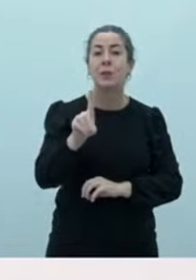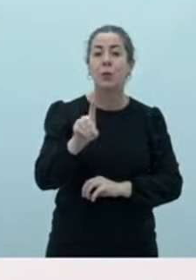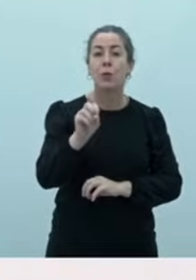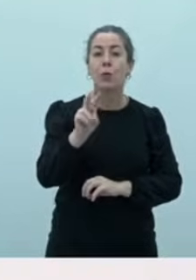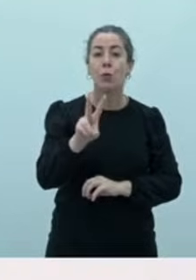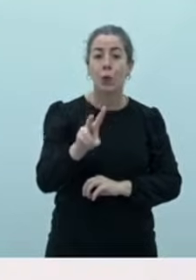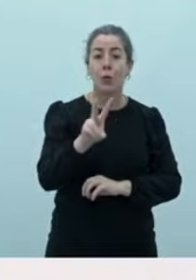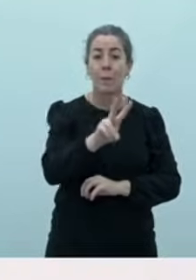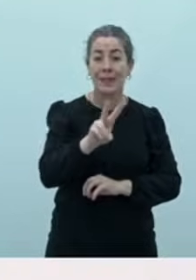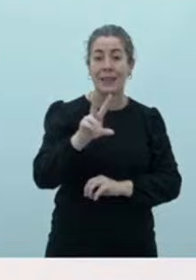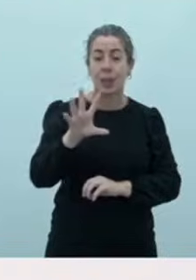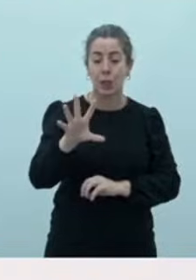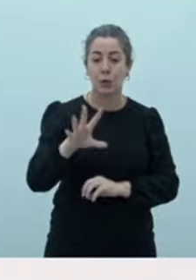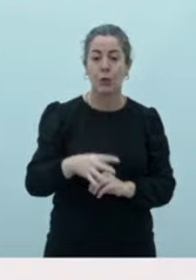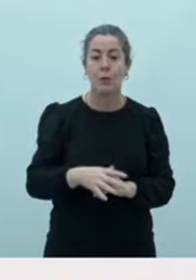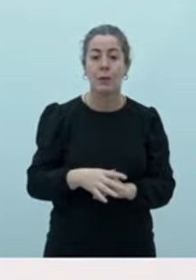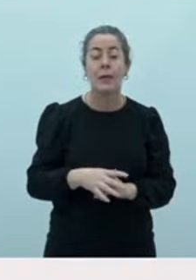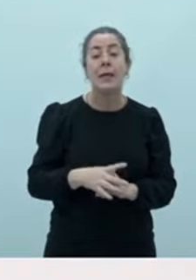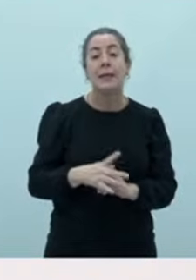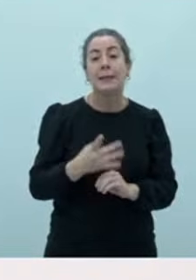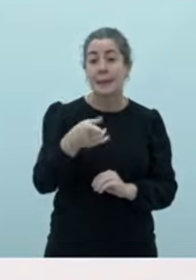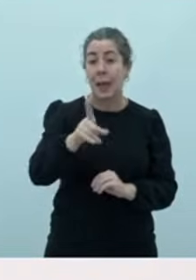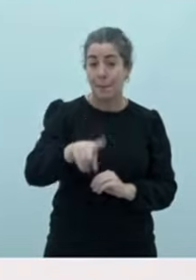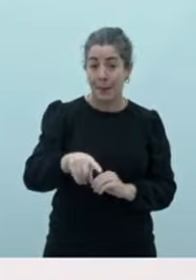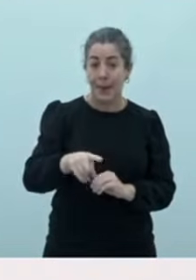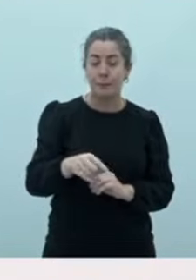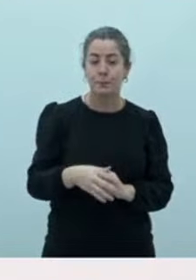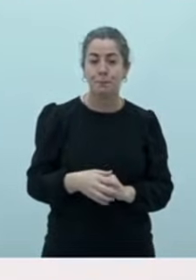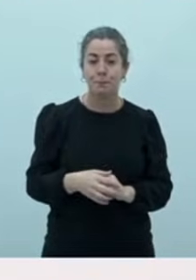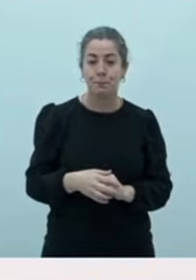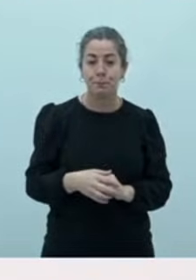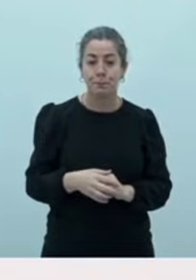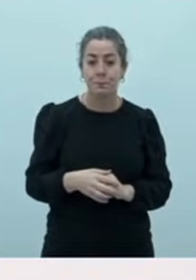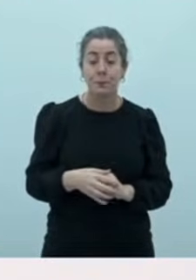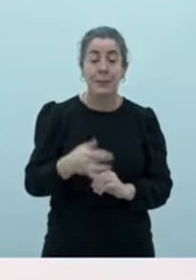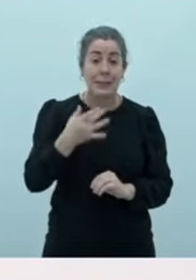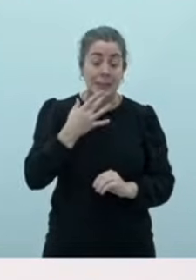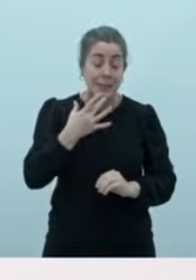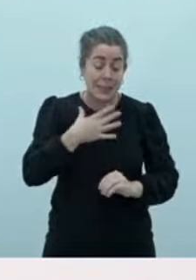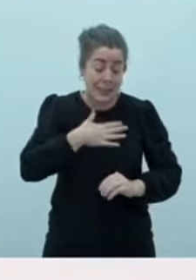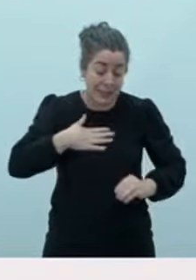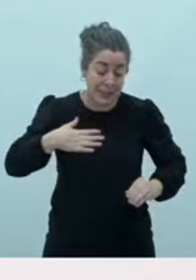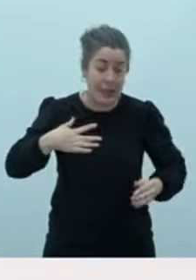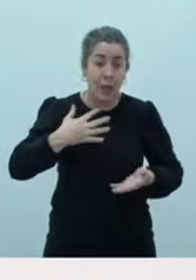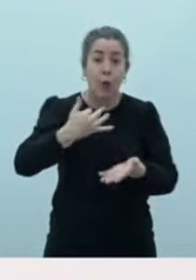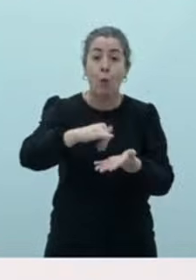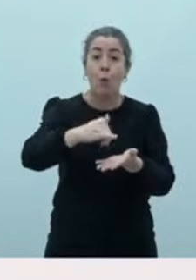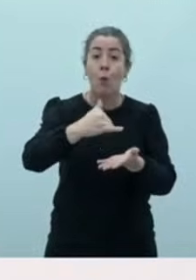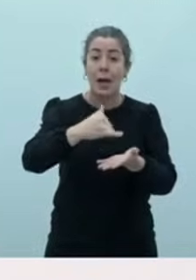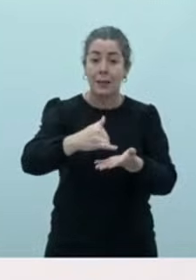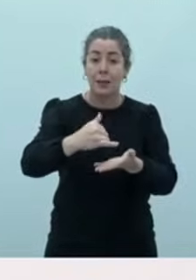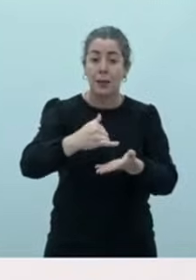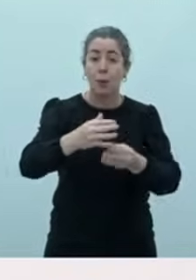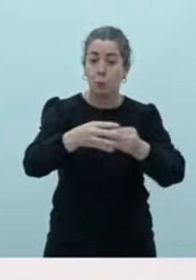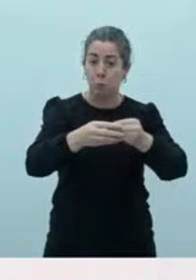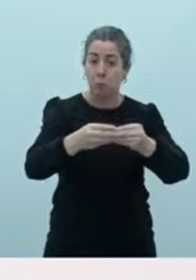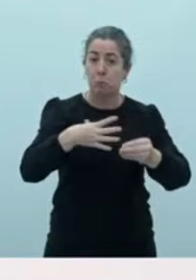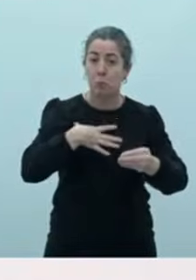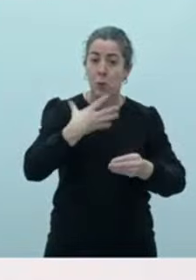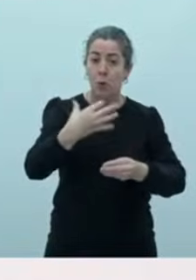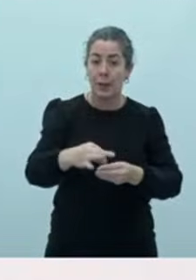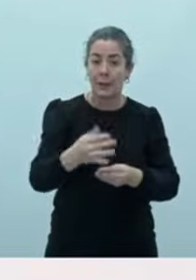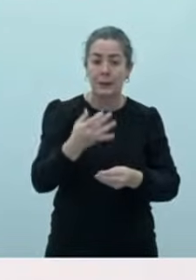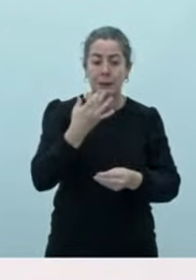921 12 25 y también hemos habilitado una línea de WhatsApp que pueden utilizar para también